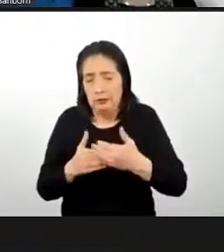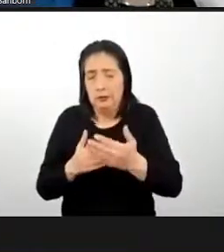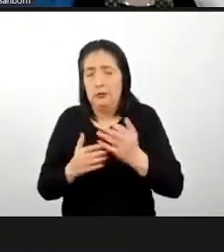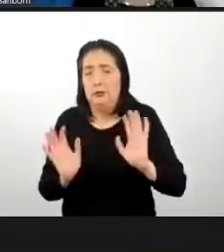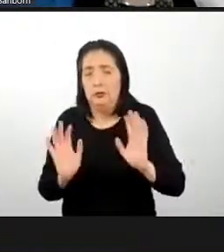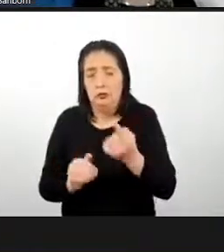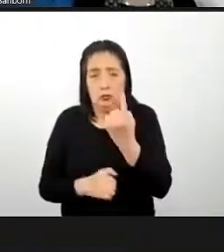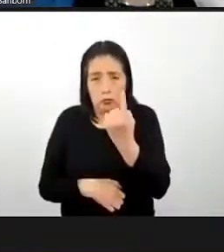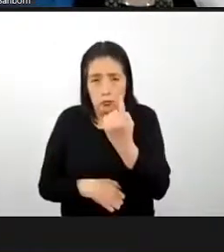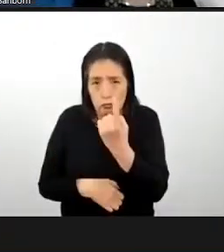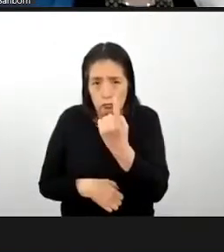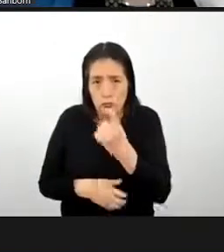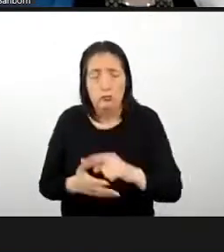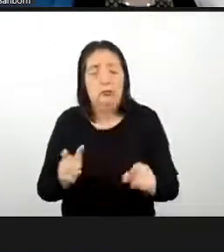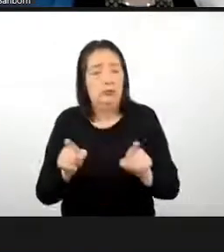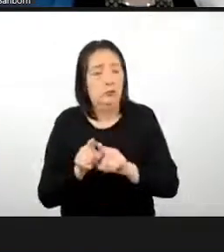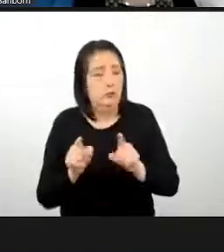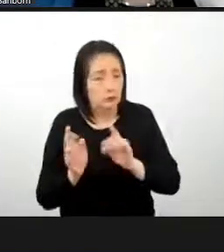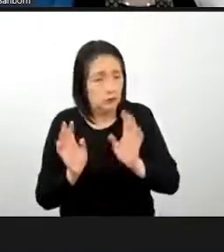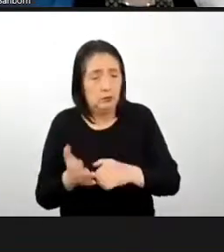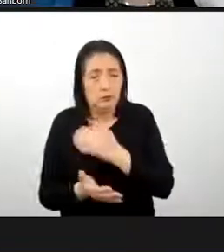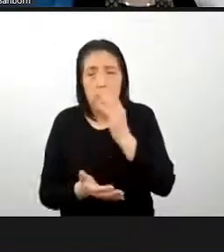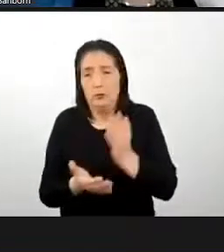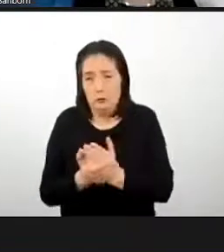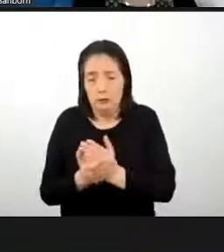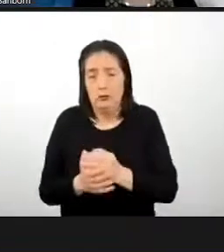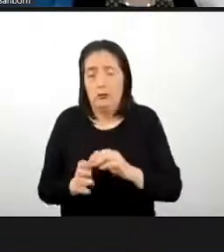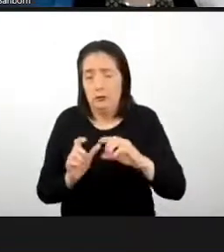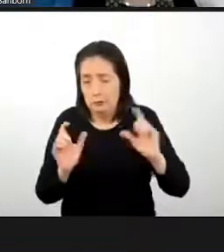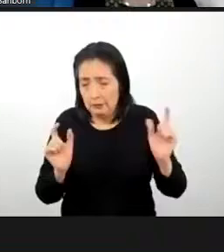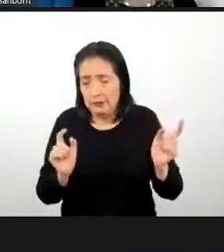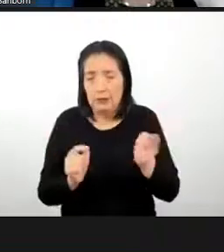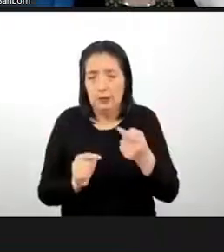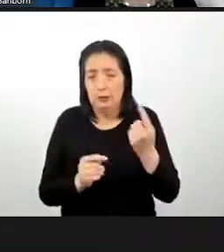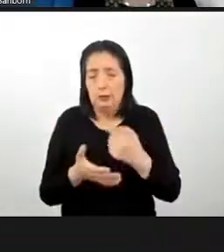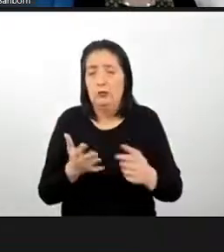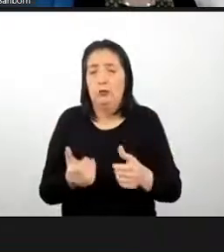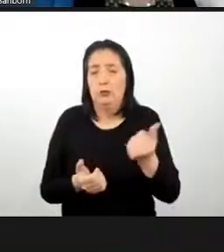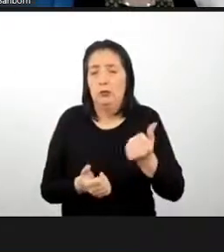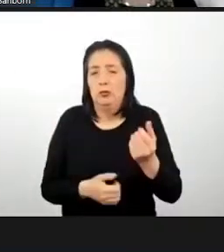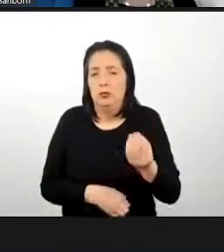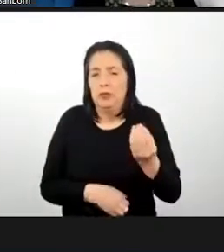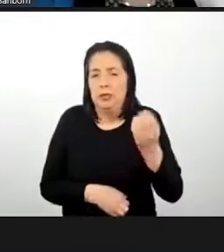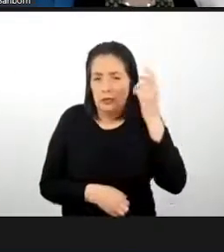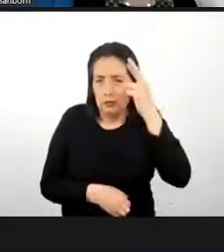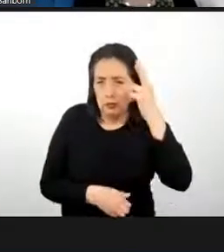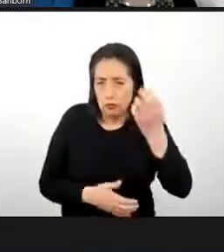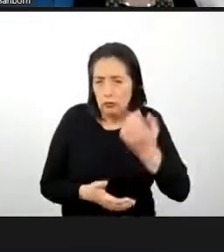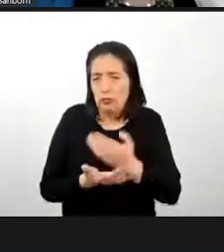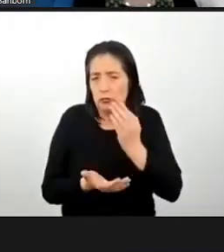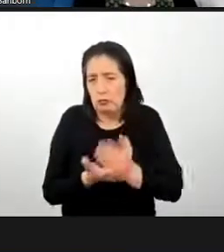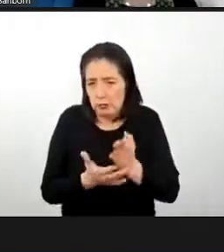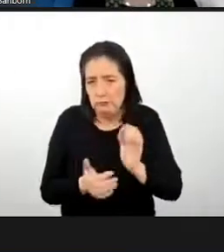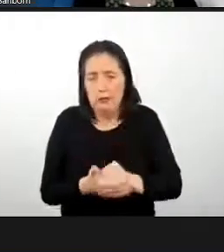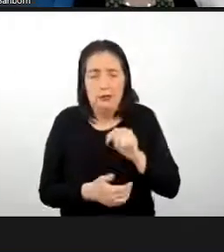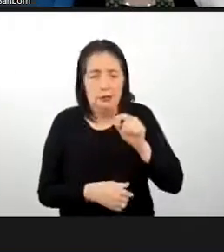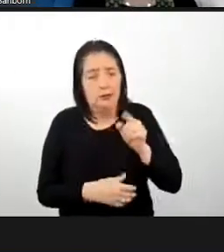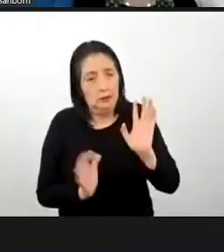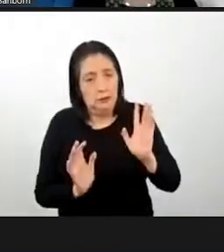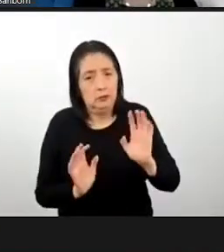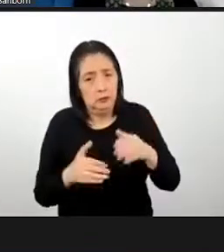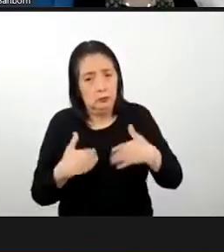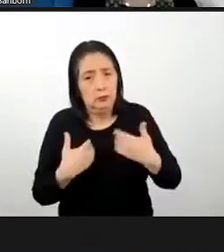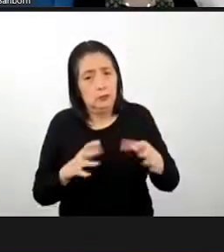un caso, sino el problema general, las causas de los problemas, ¿no? Eso solamente lo puede